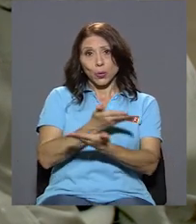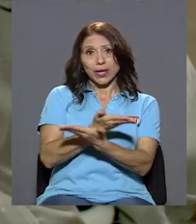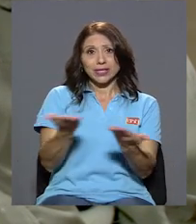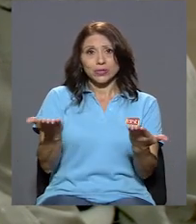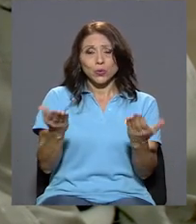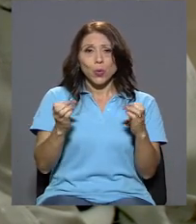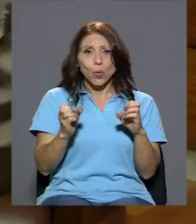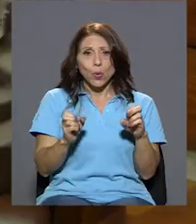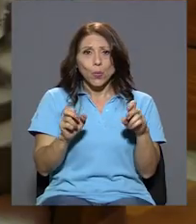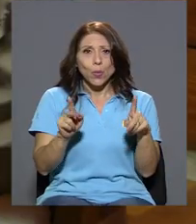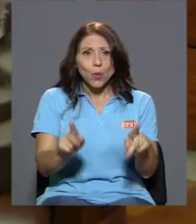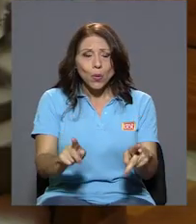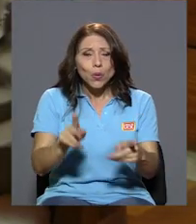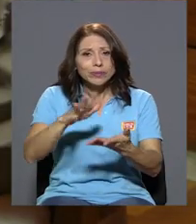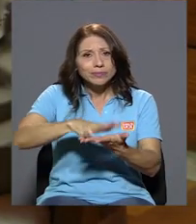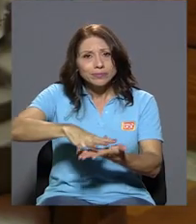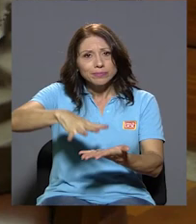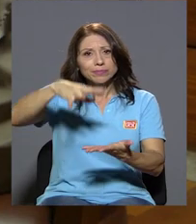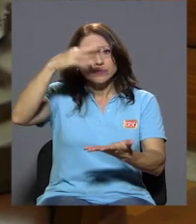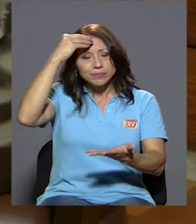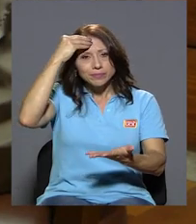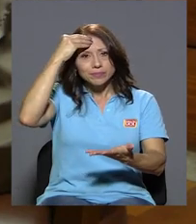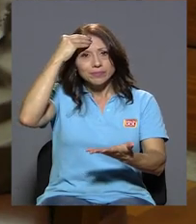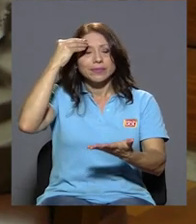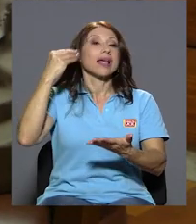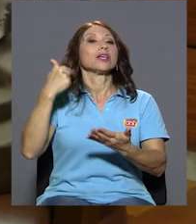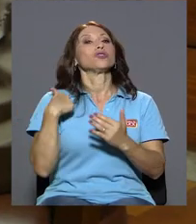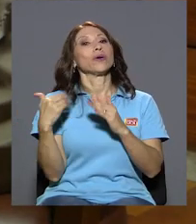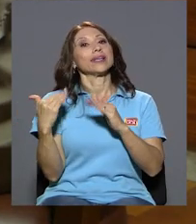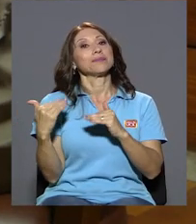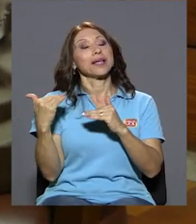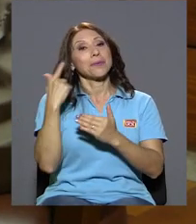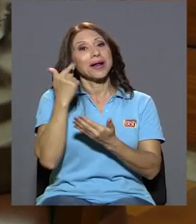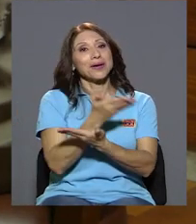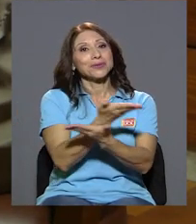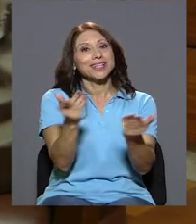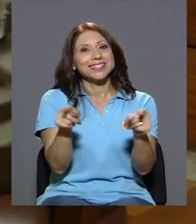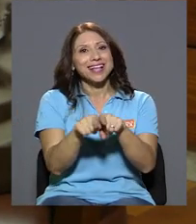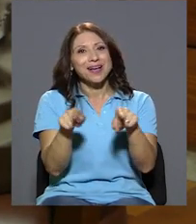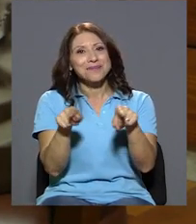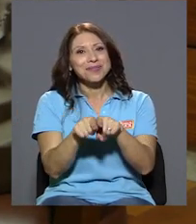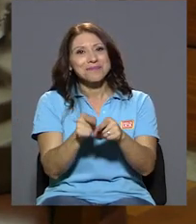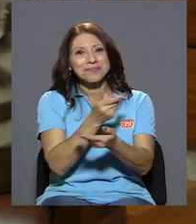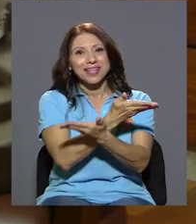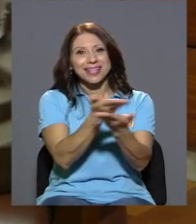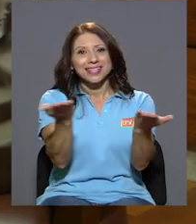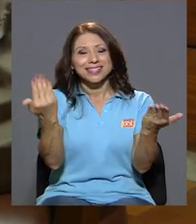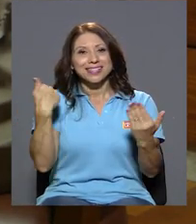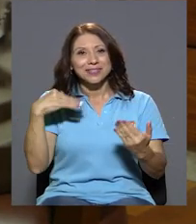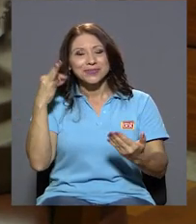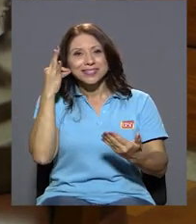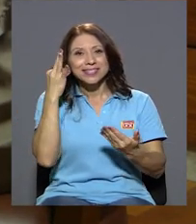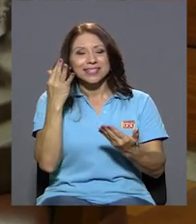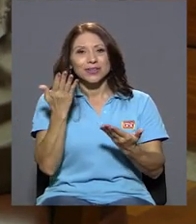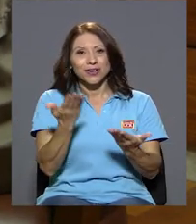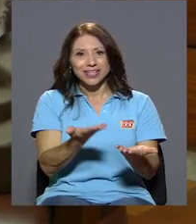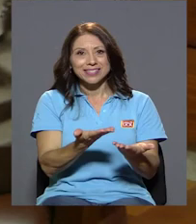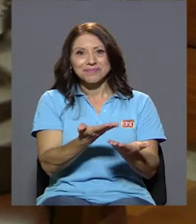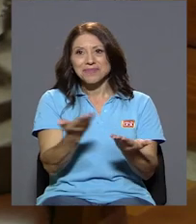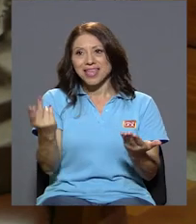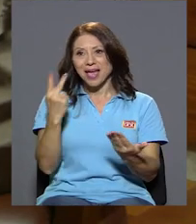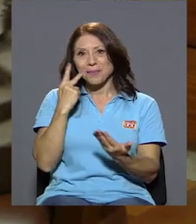una ocasión de aprendizaje y espero que para ustedes también señoras y señoras